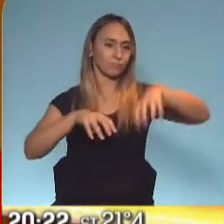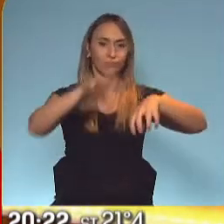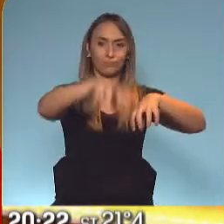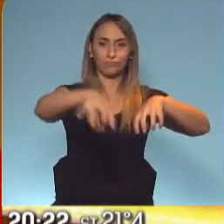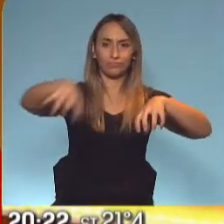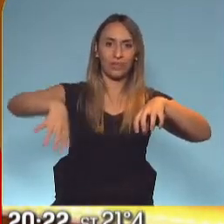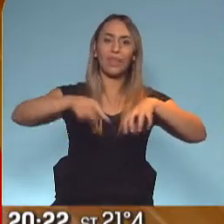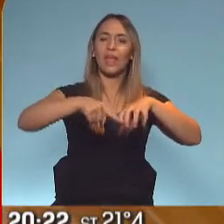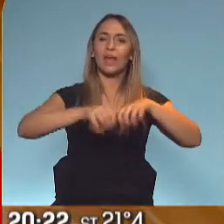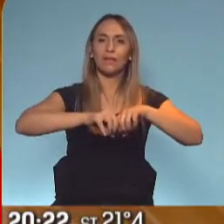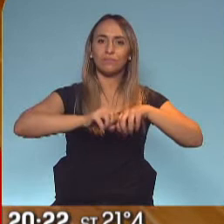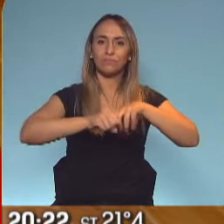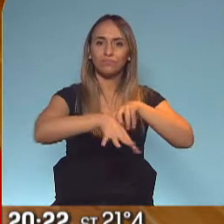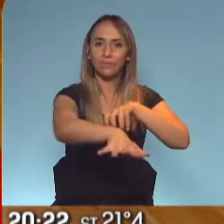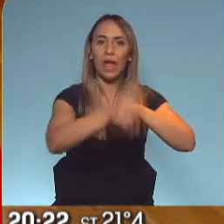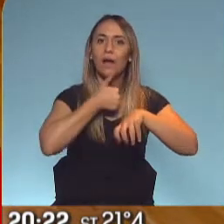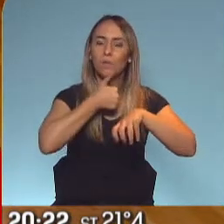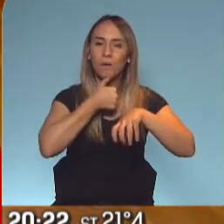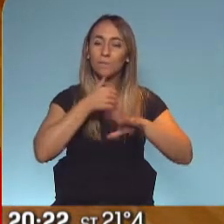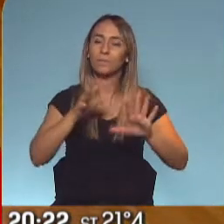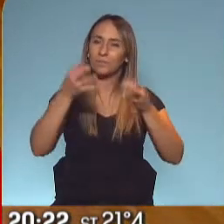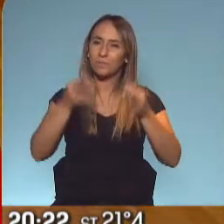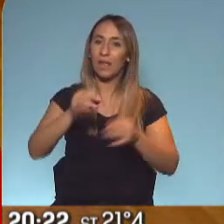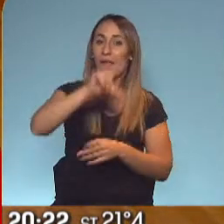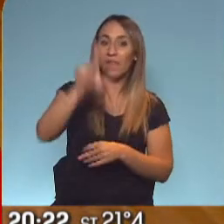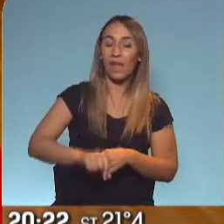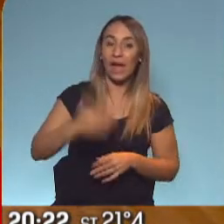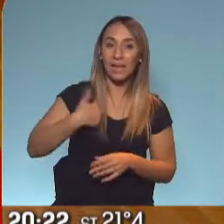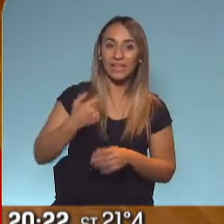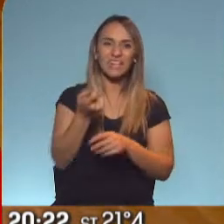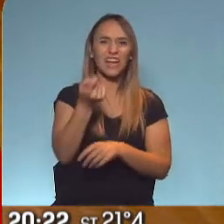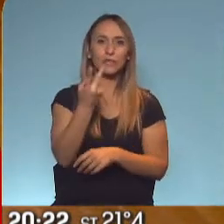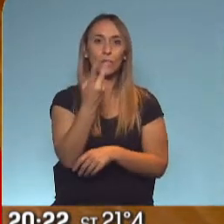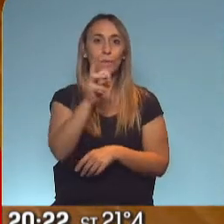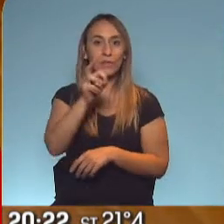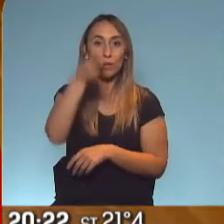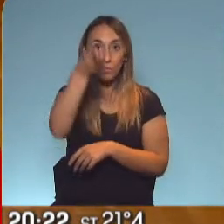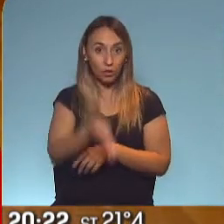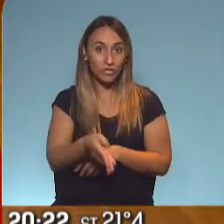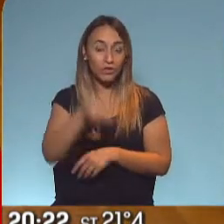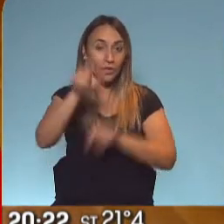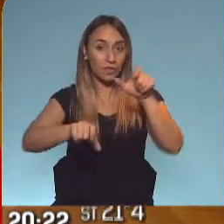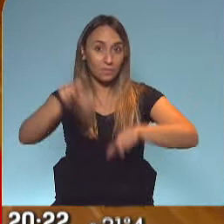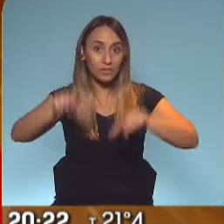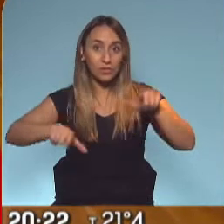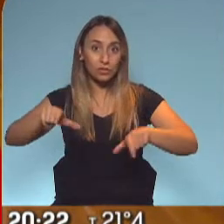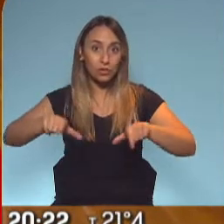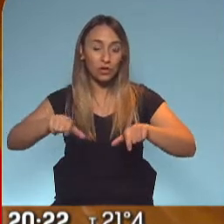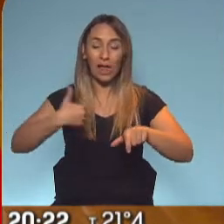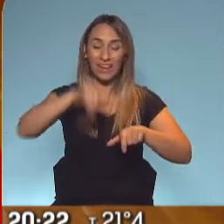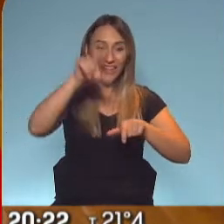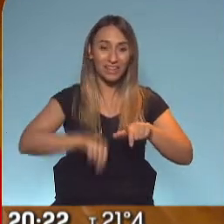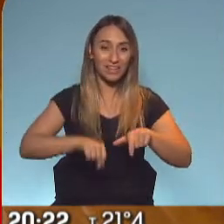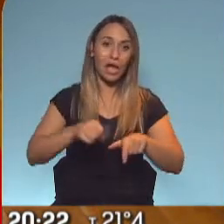partes porque ya el número es tremendo. El 20% del país, casi el 20% de los ciudadanos del país no tienen acceso a agua